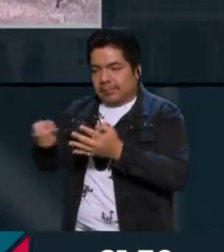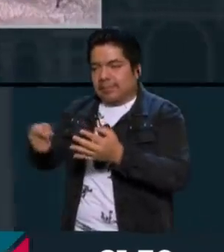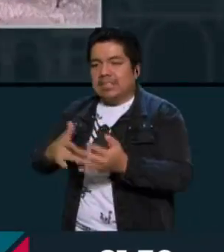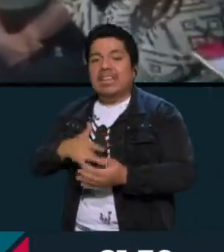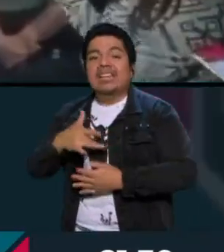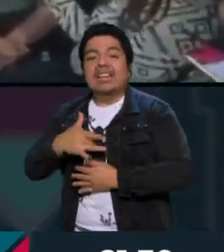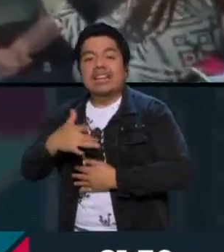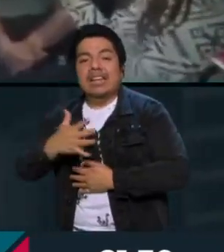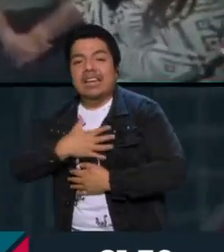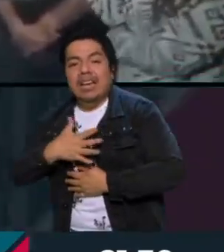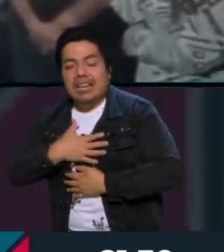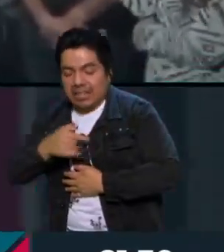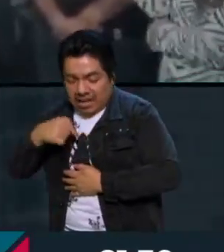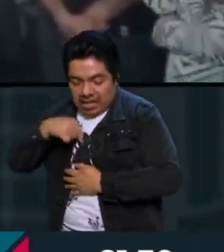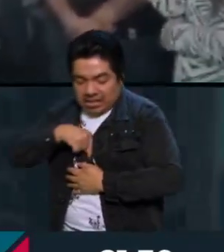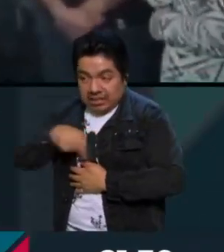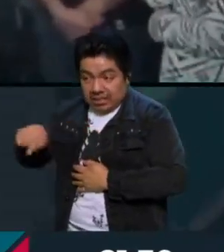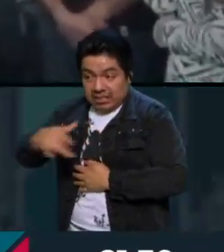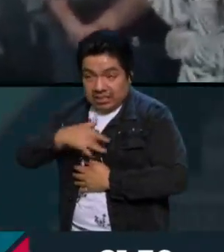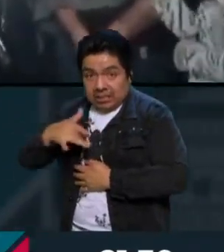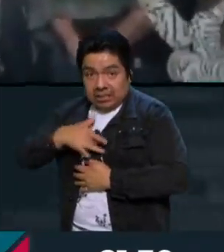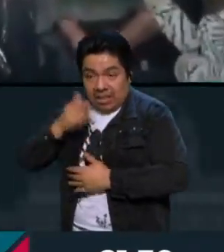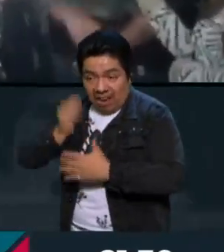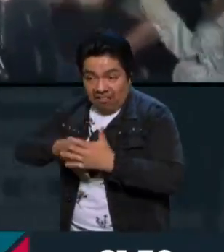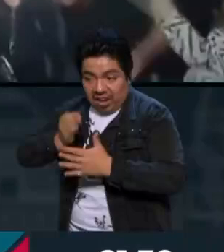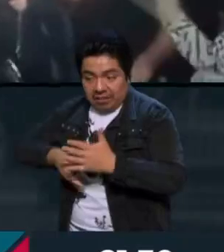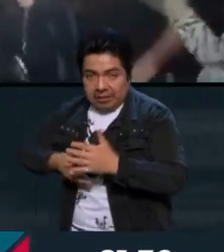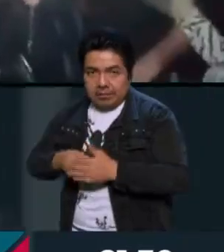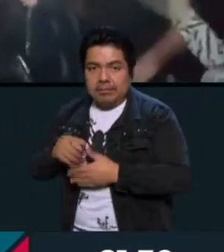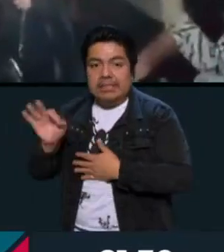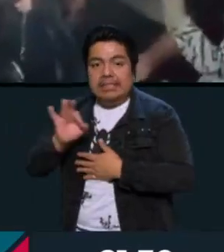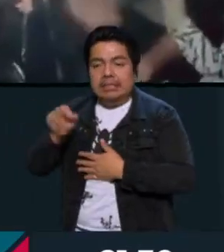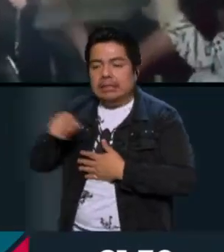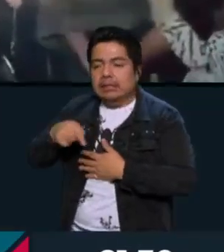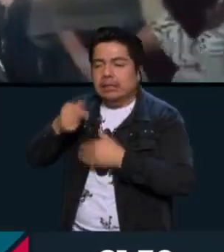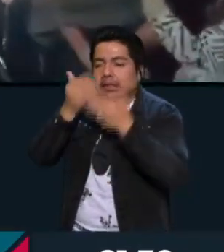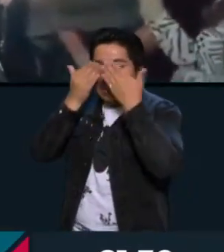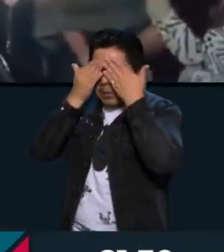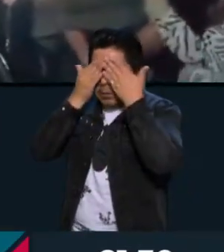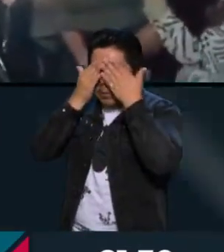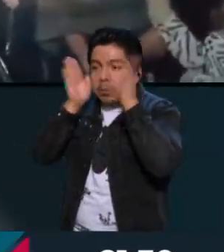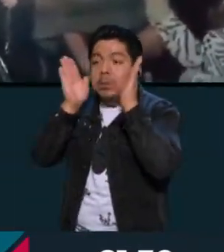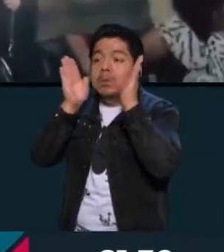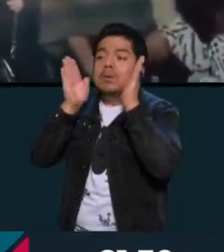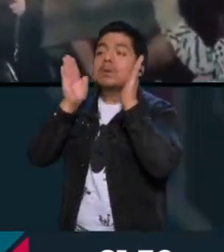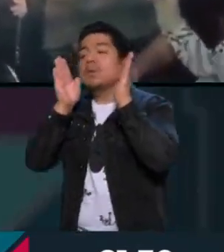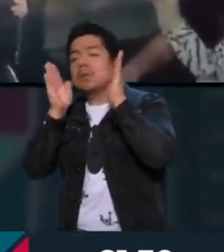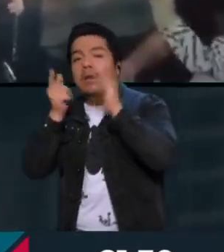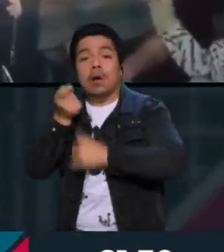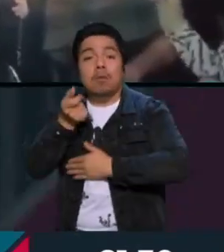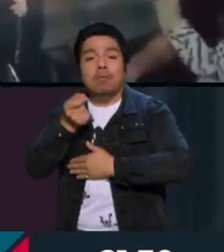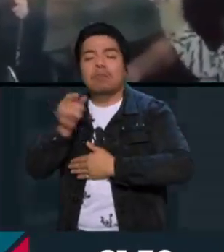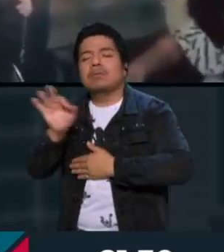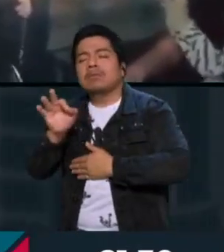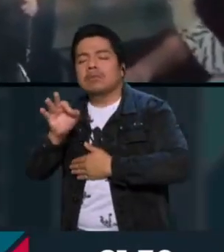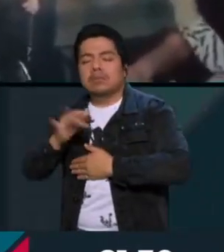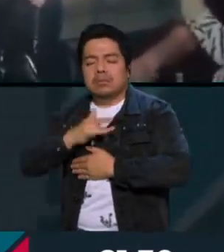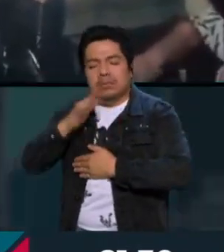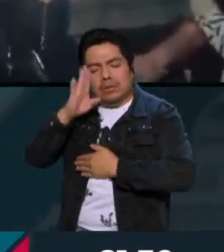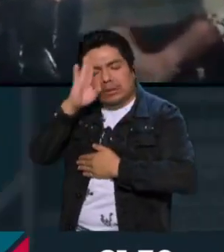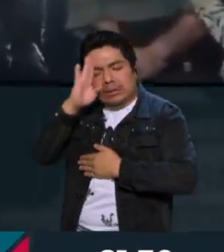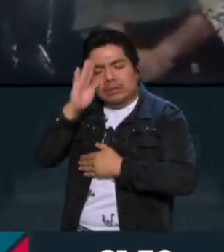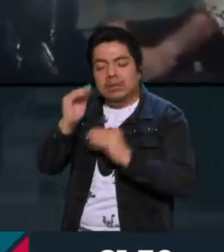conciencia de clase, ¿no? Yo creo que si tuvieran una noción o una conciencia de clase verdadera, hubieran sopesado o